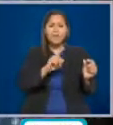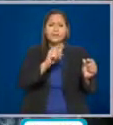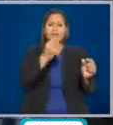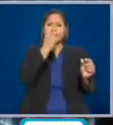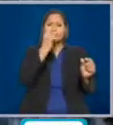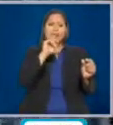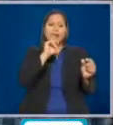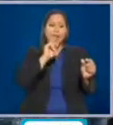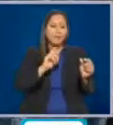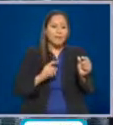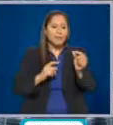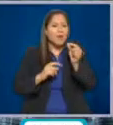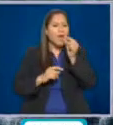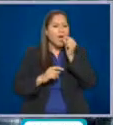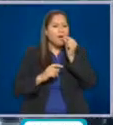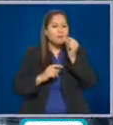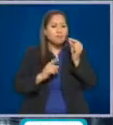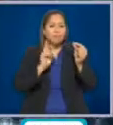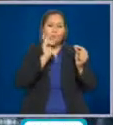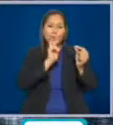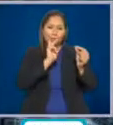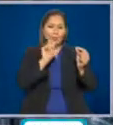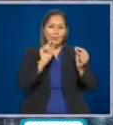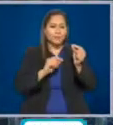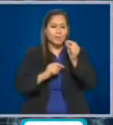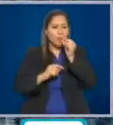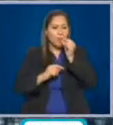guayaba. Vamos a verlo.